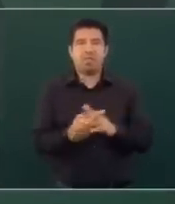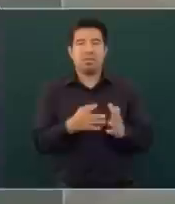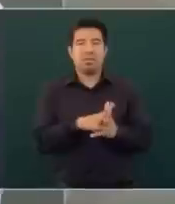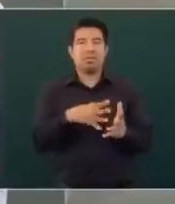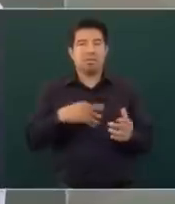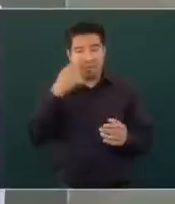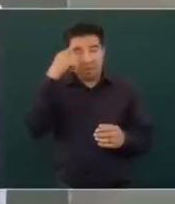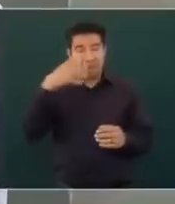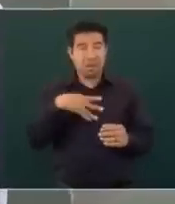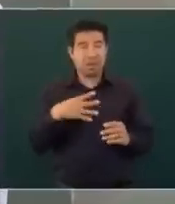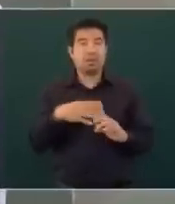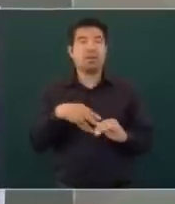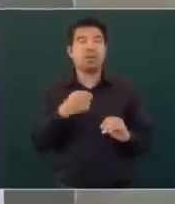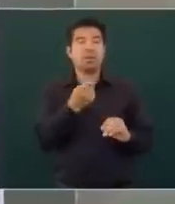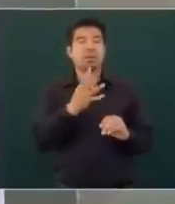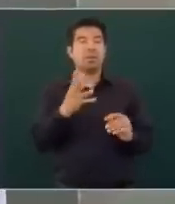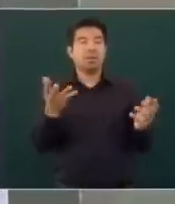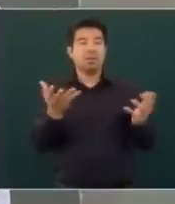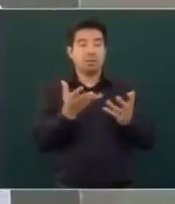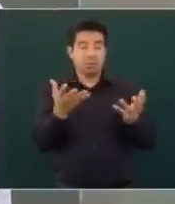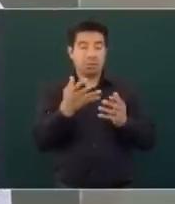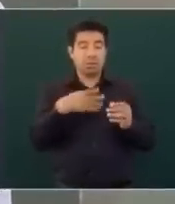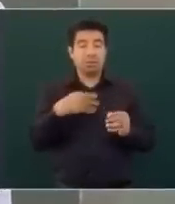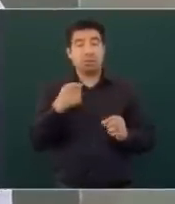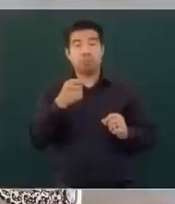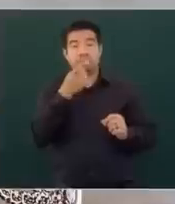no caigan en esa provocación,